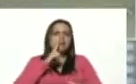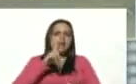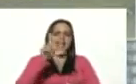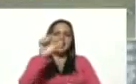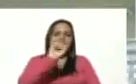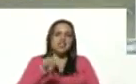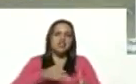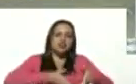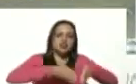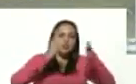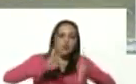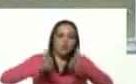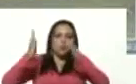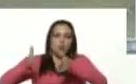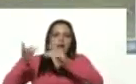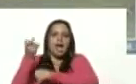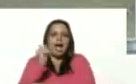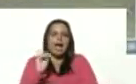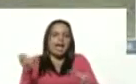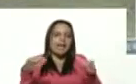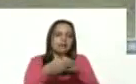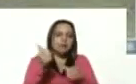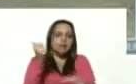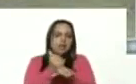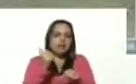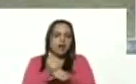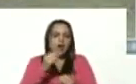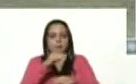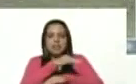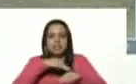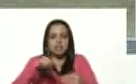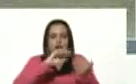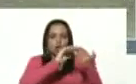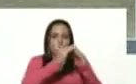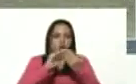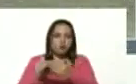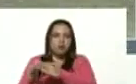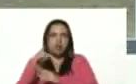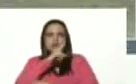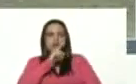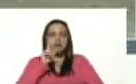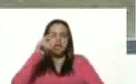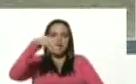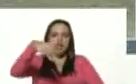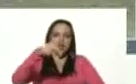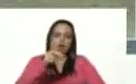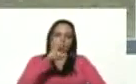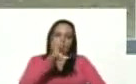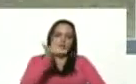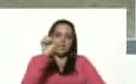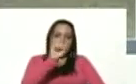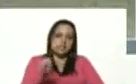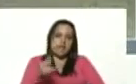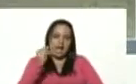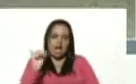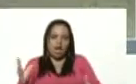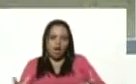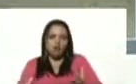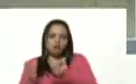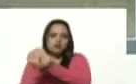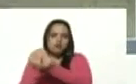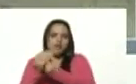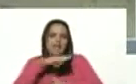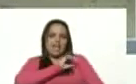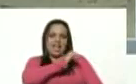el equipo de trabajo, la ministra de Comunas, Noris Herrera. Allá está con el compañero Nahum